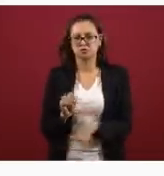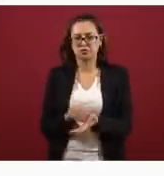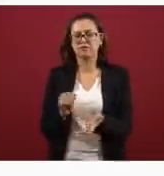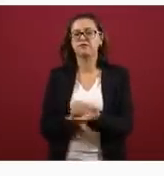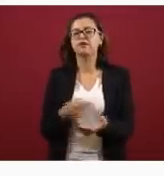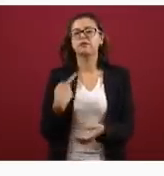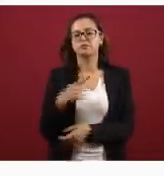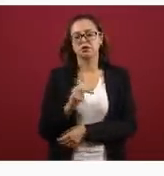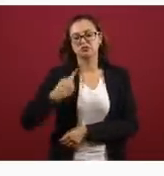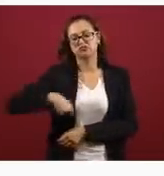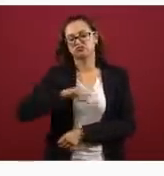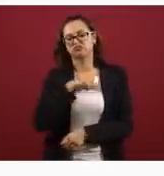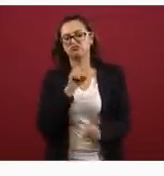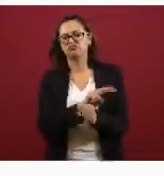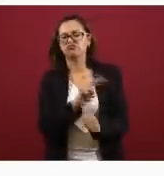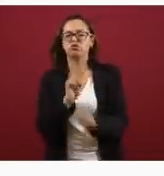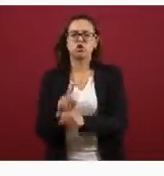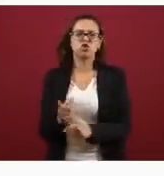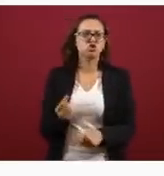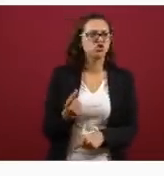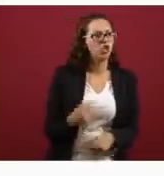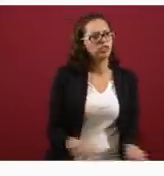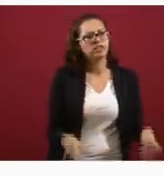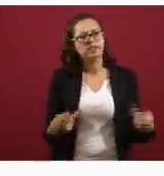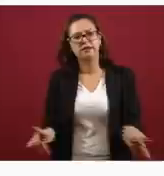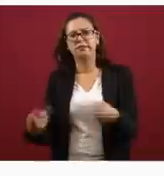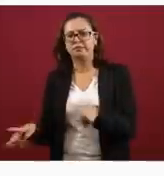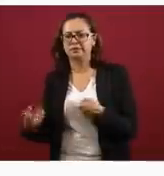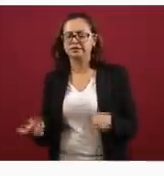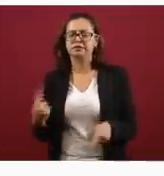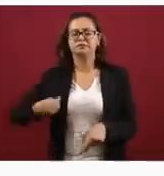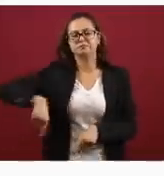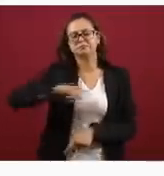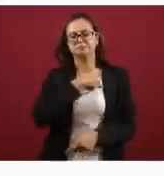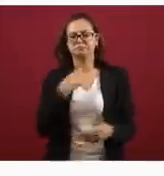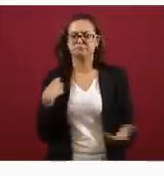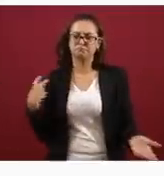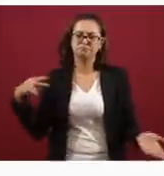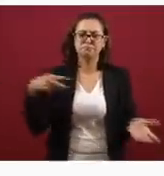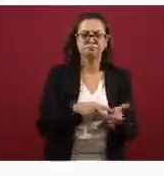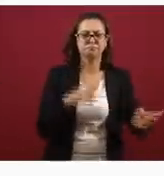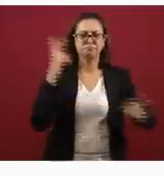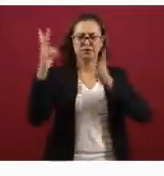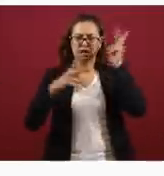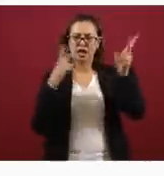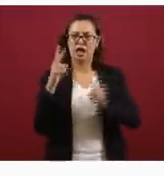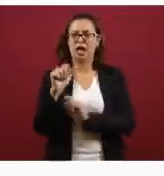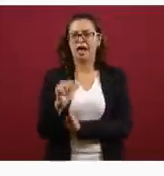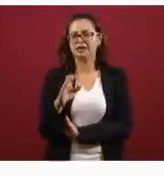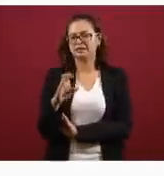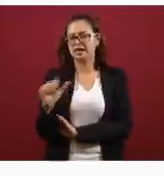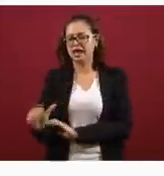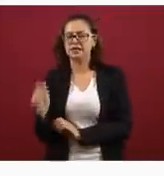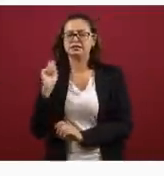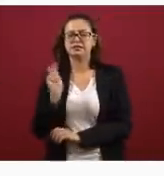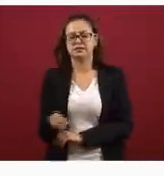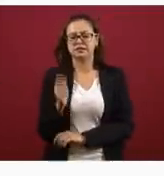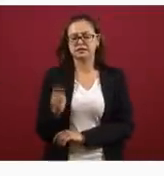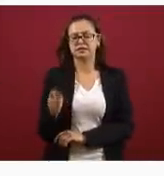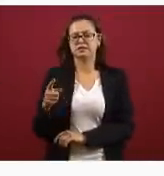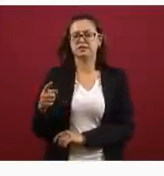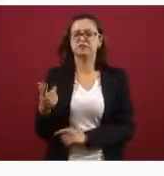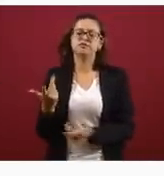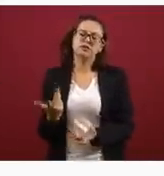estamos atentos a dónde puede ese poco distribuirse. Verificamos junto con la ASEA, la Agencia de Seguridad y